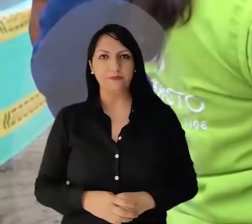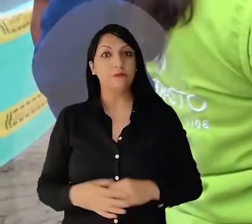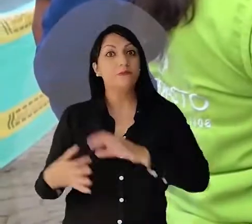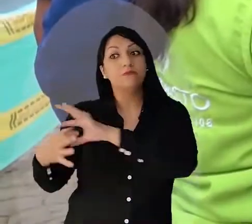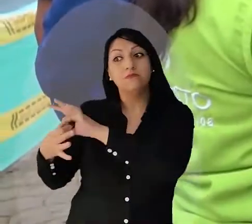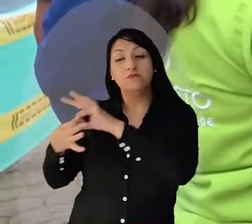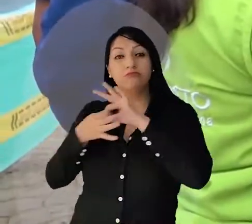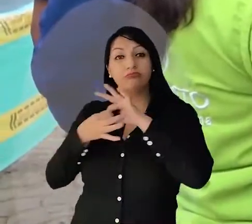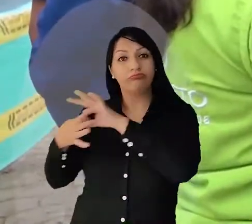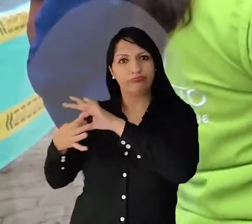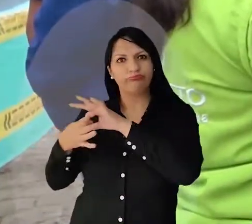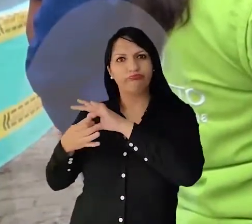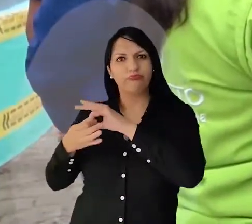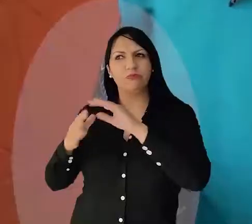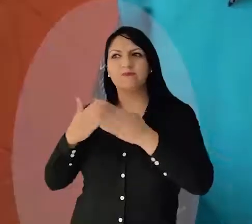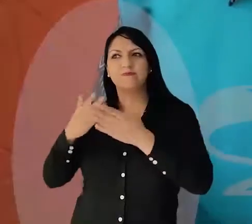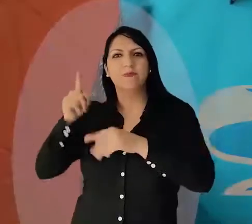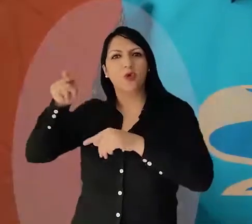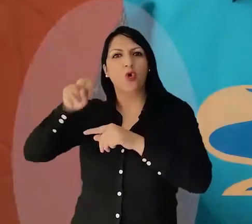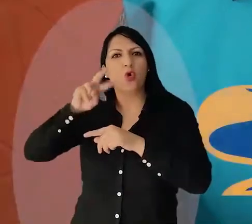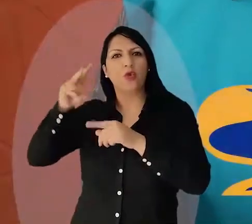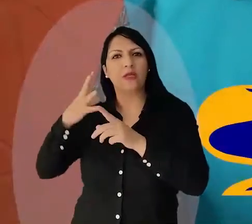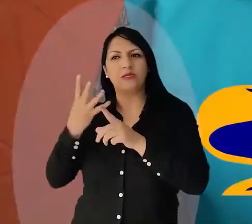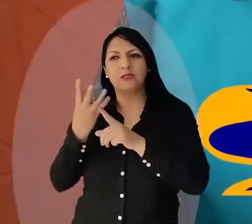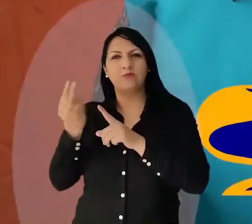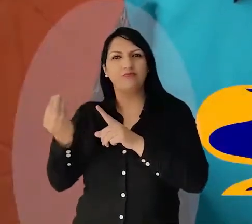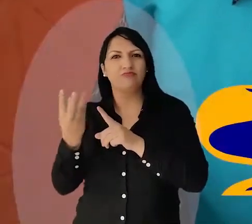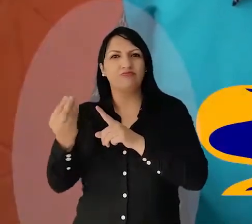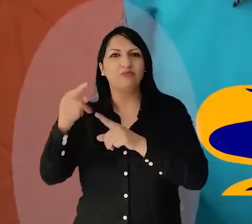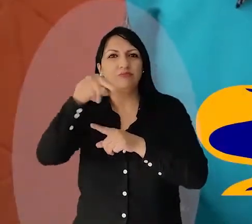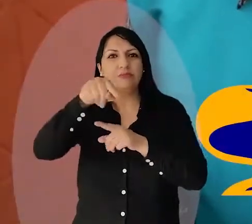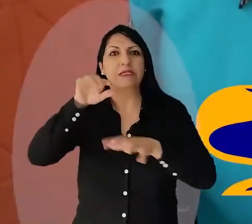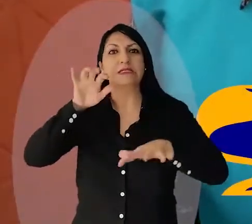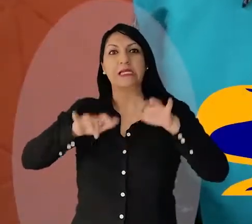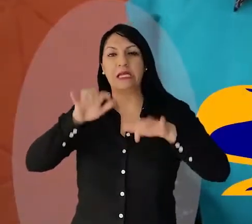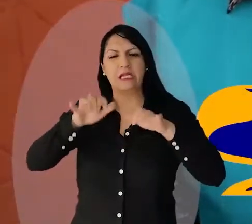necesita. Se articula con otras